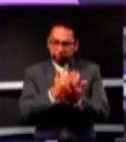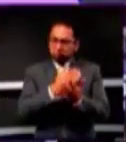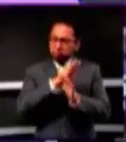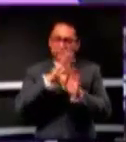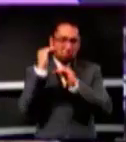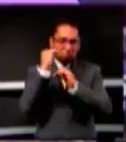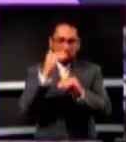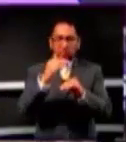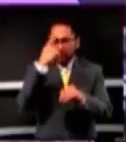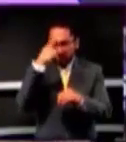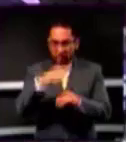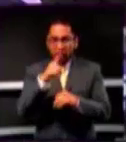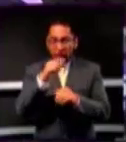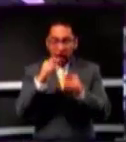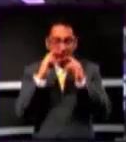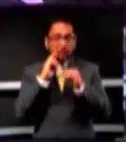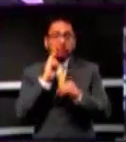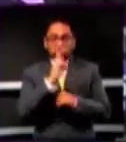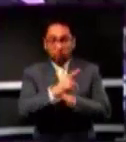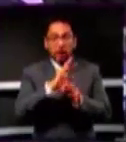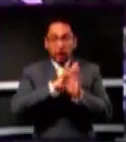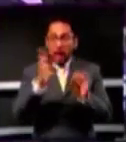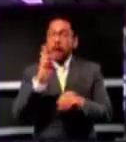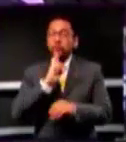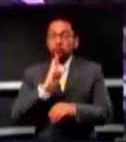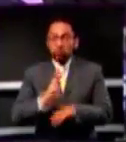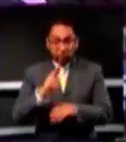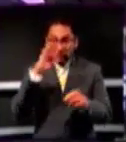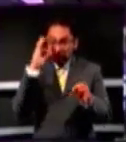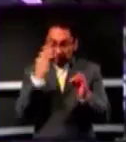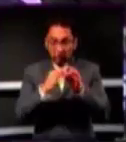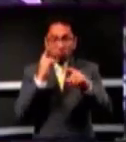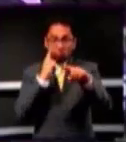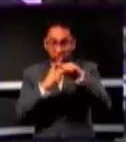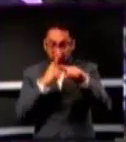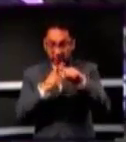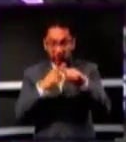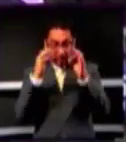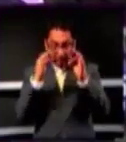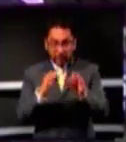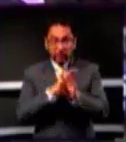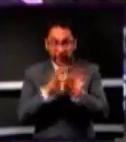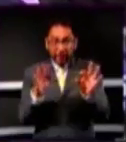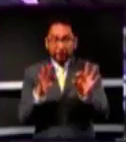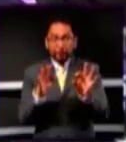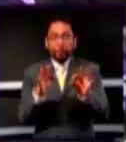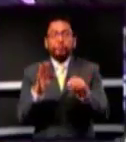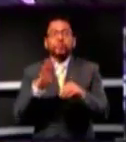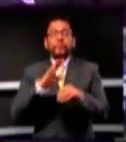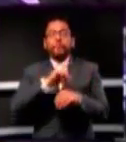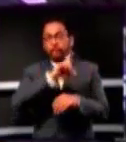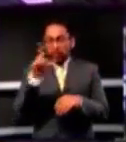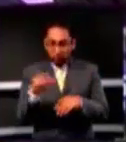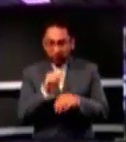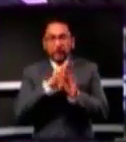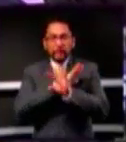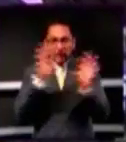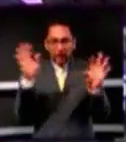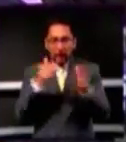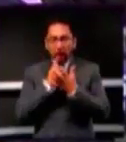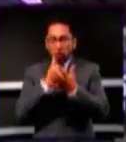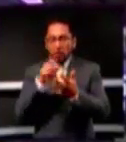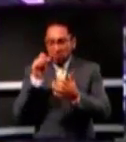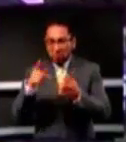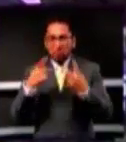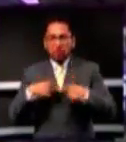para uh-huh que nos respondan. Una vez que nos responden positivamente, que es la gran mayoría de los casos, ya le damos certeza jurídica